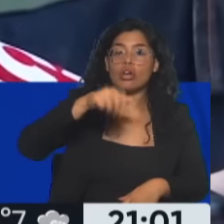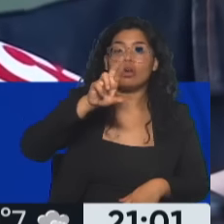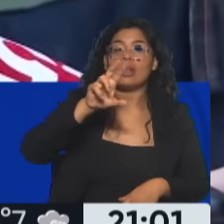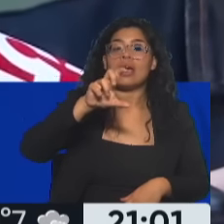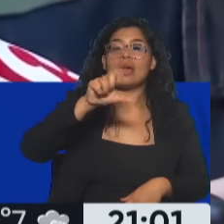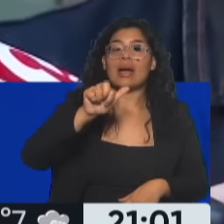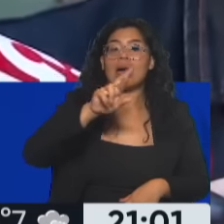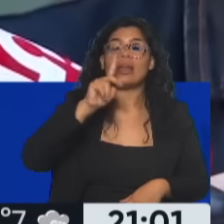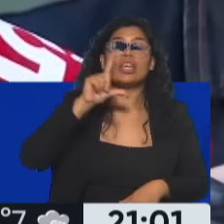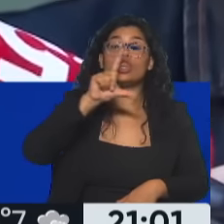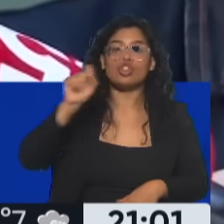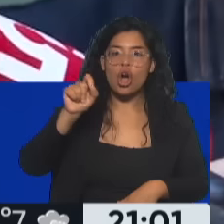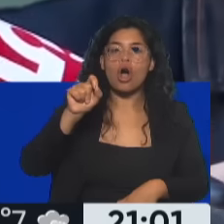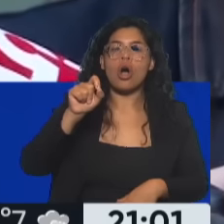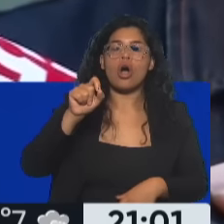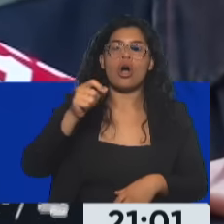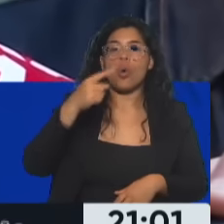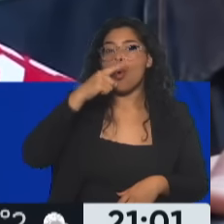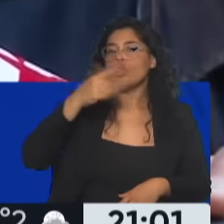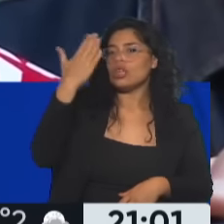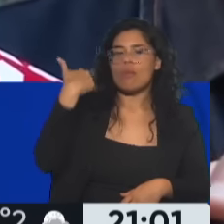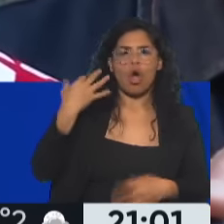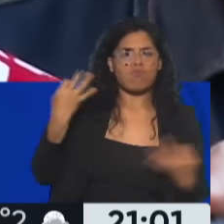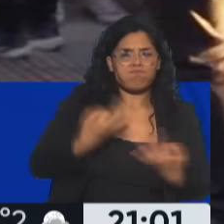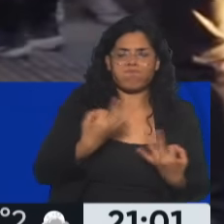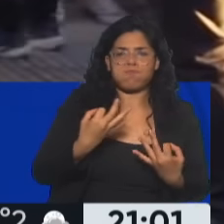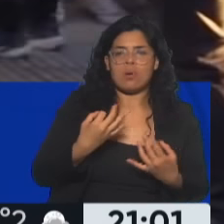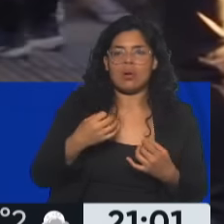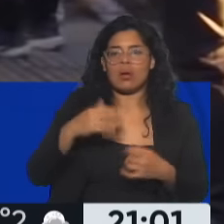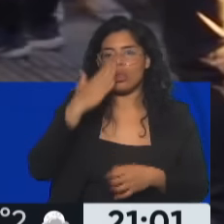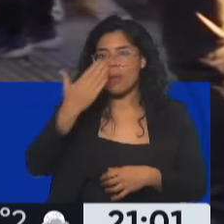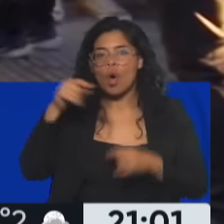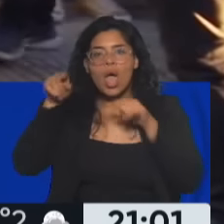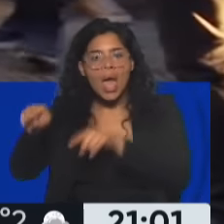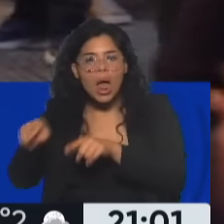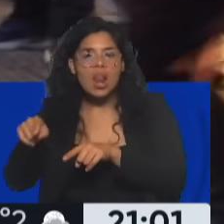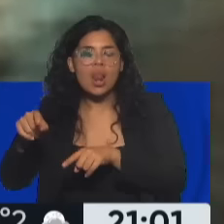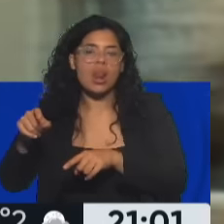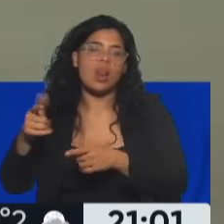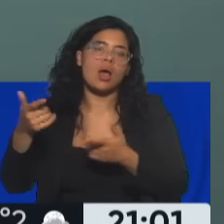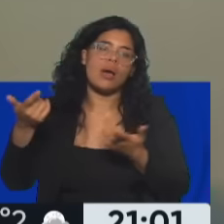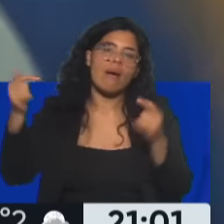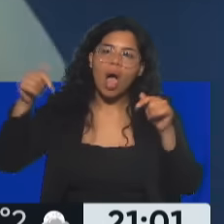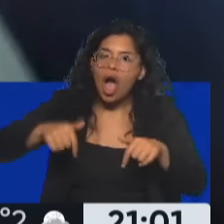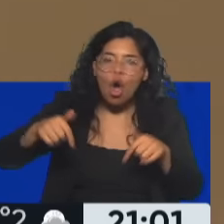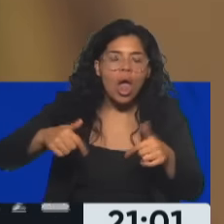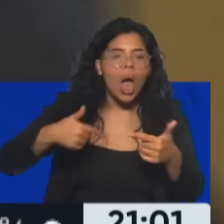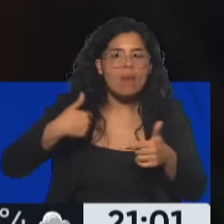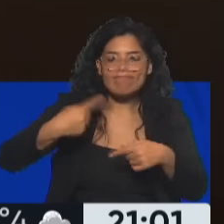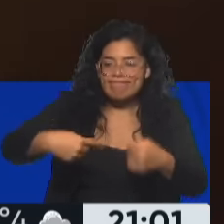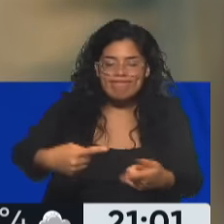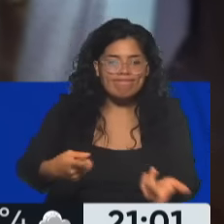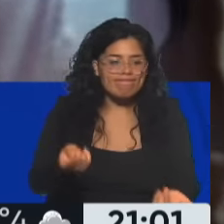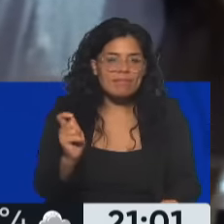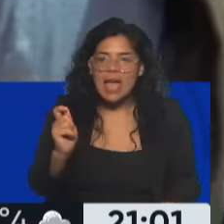no tengo derecho a olvidarme, pero no me acuerdo, encontrar otro sanitarista con una vocación de servicio como la de Ginés González García. Y